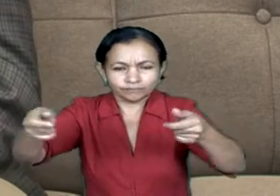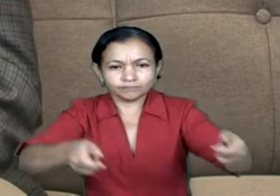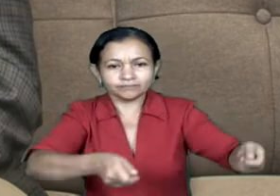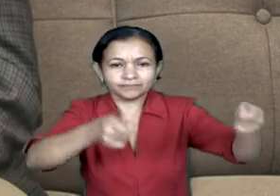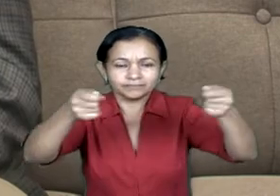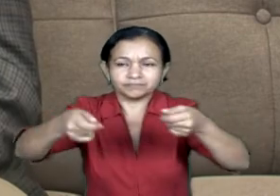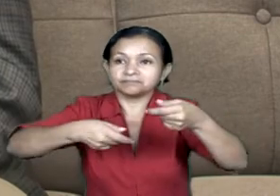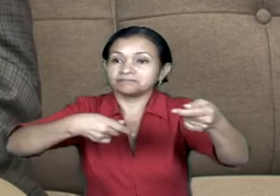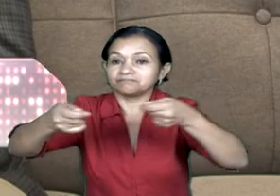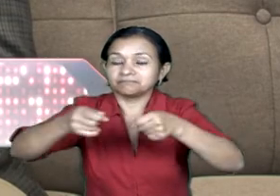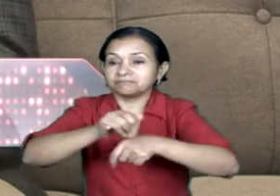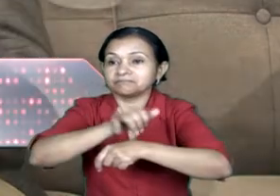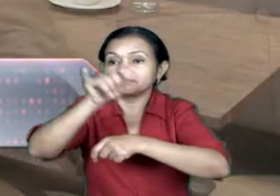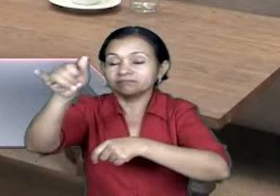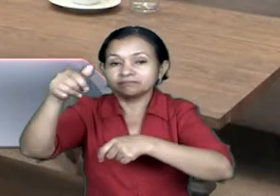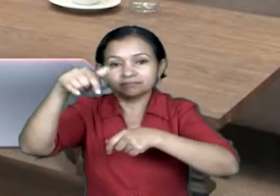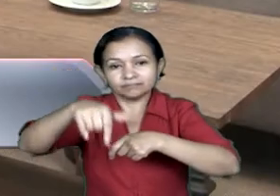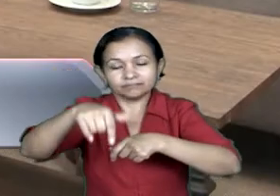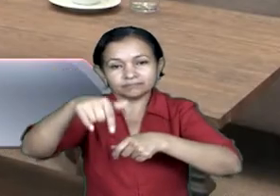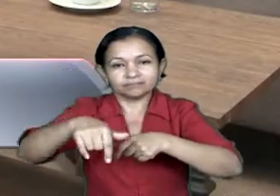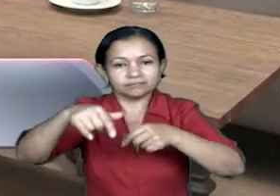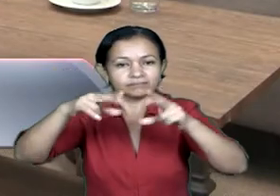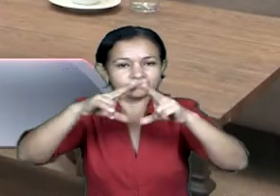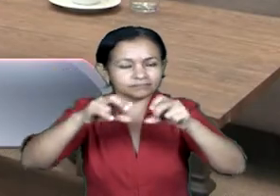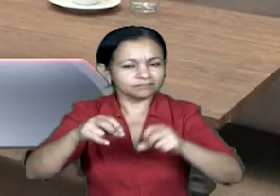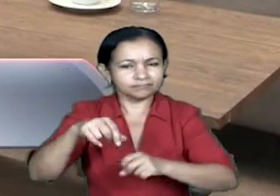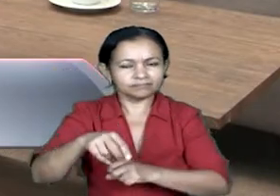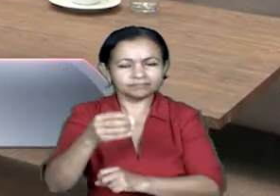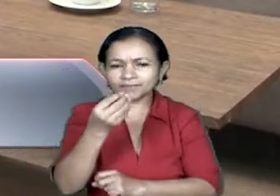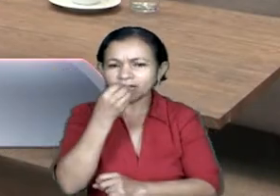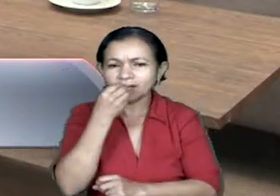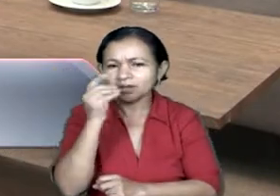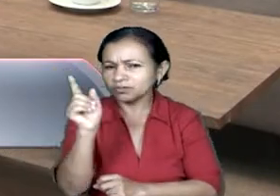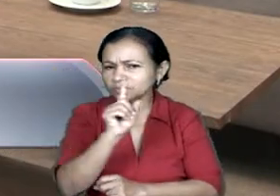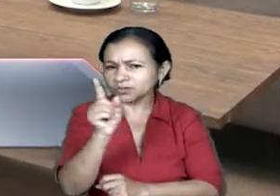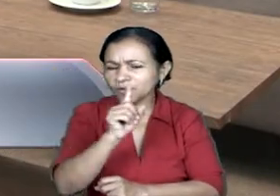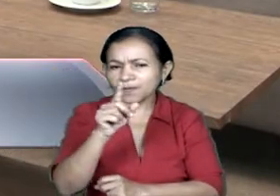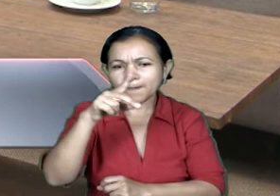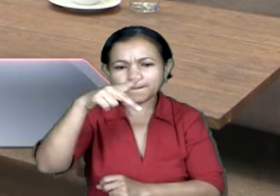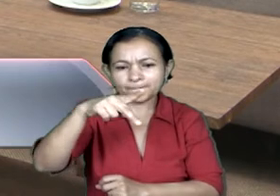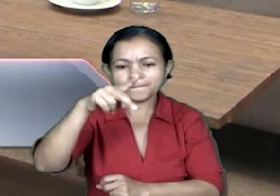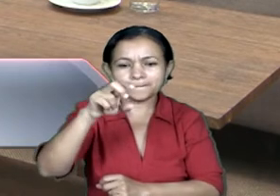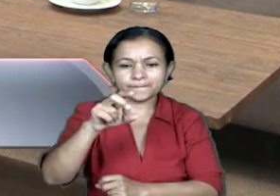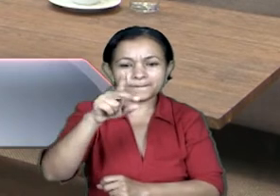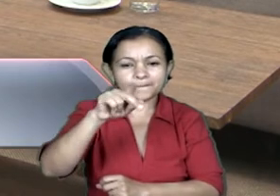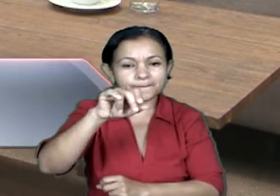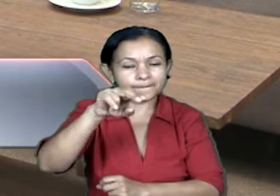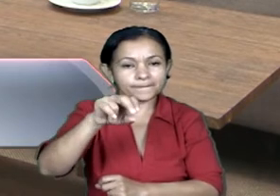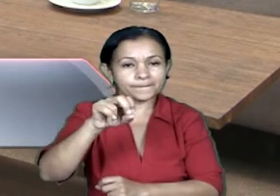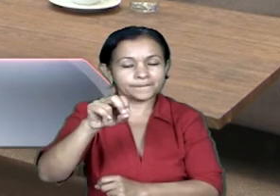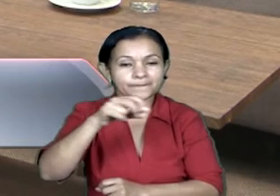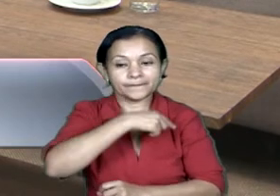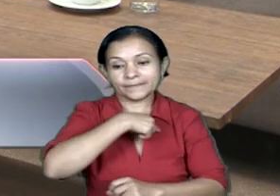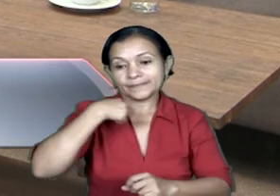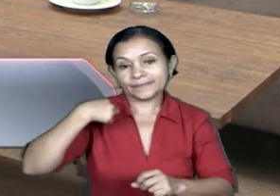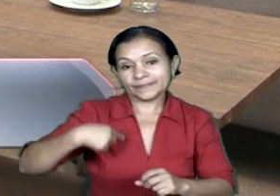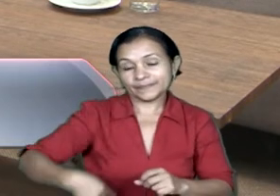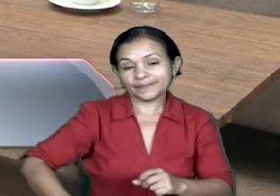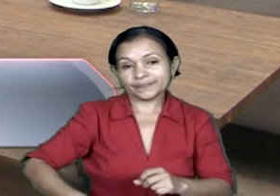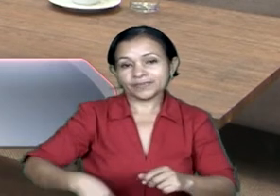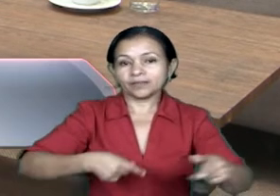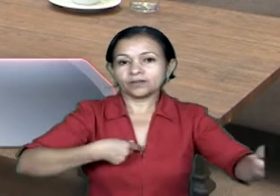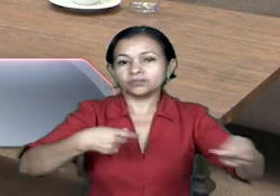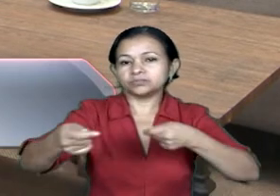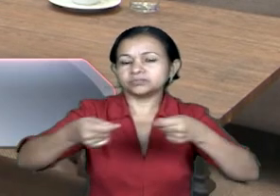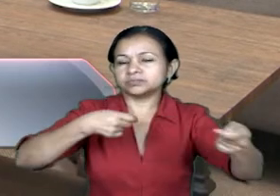¿no? Acá, claro, la gente no come pepino de mar, pero en Taiwán, ¿no?, el pepino de mar es el que se vende